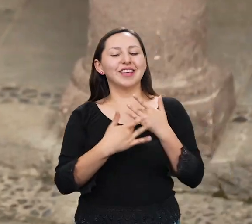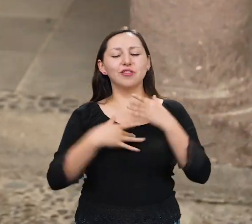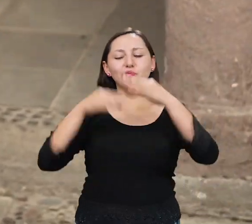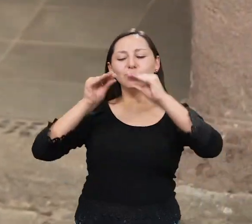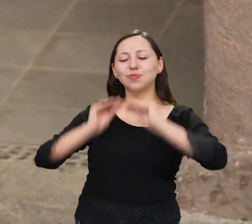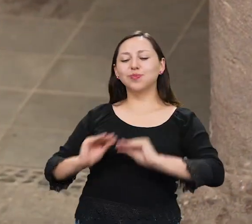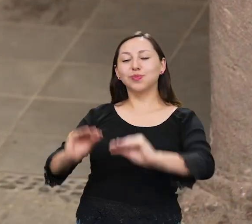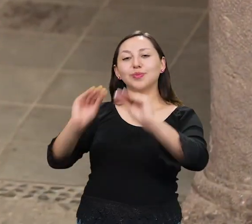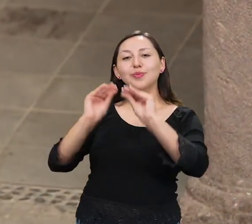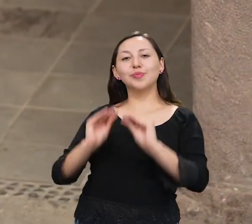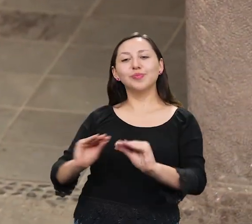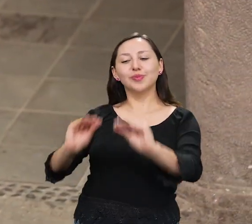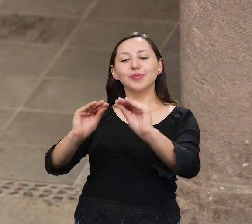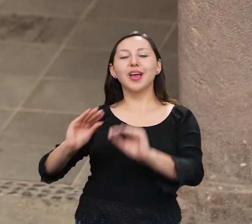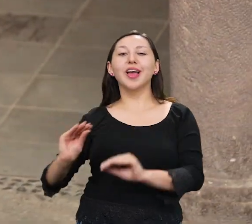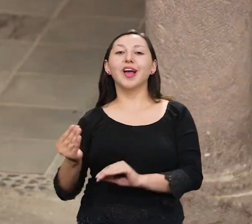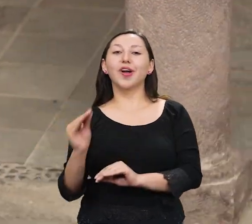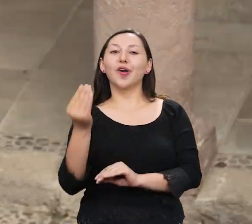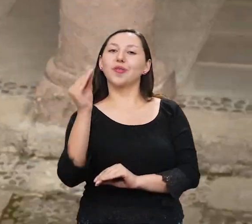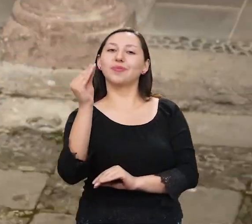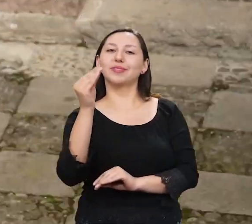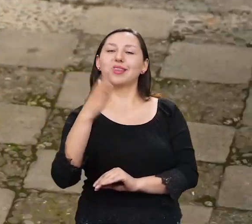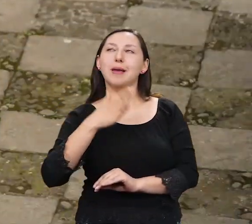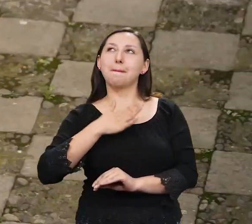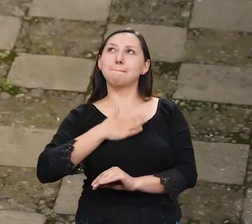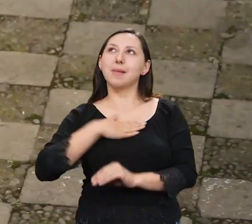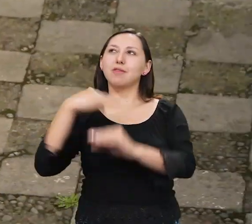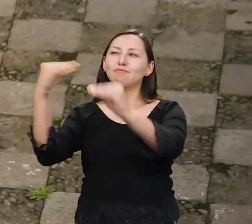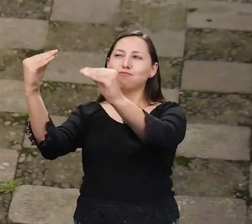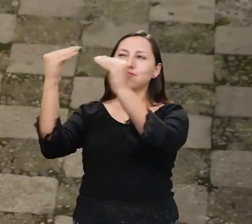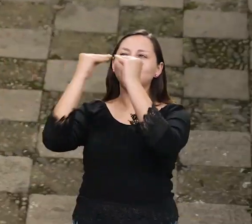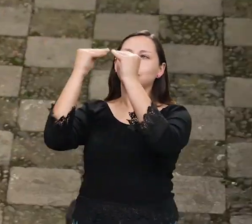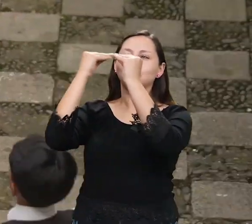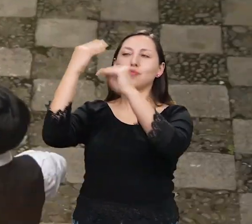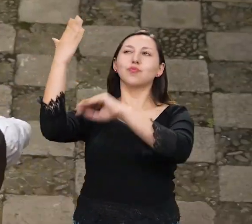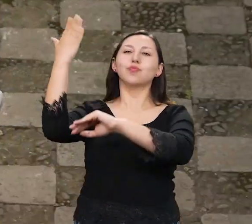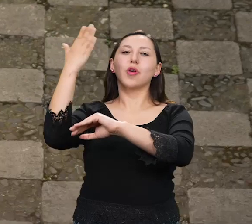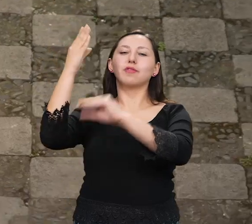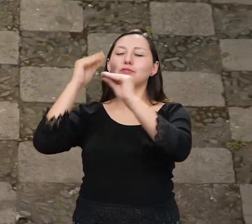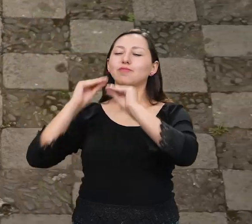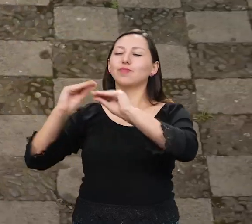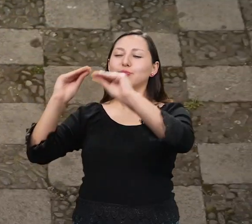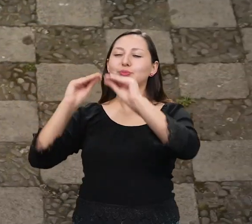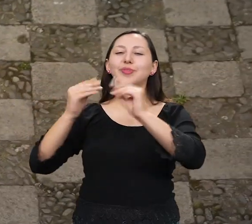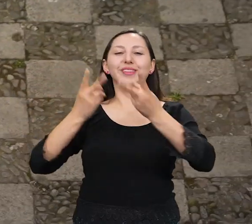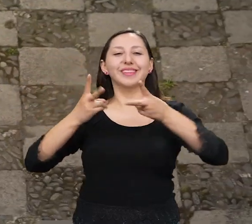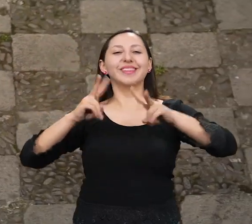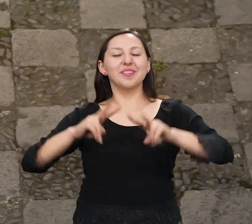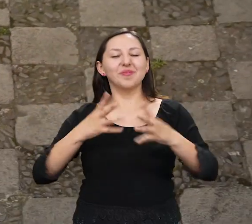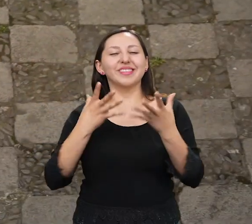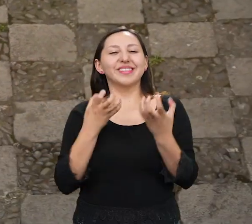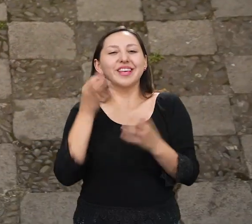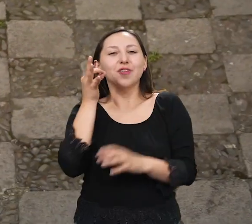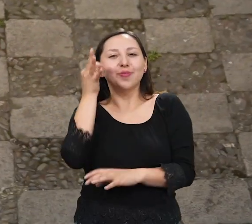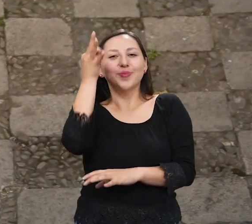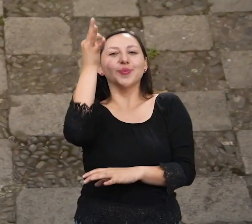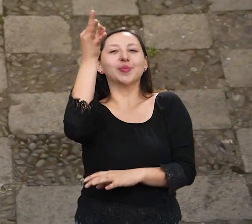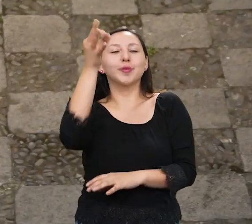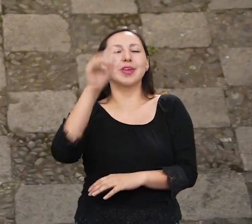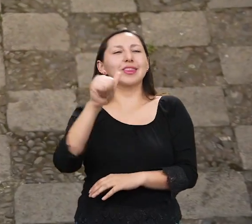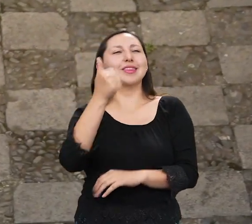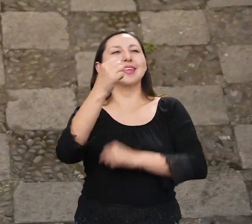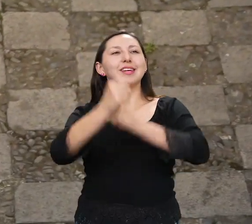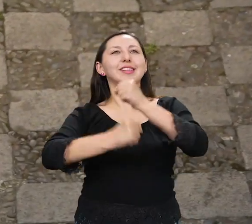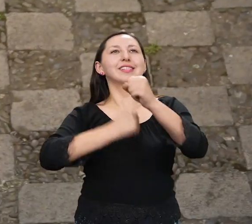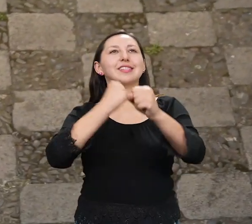a bailar puedo ser el reflejo de los que mis profesores me enseñaron y quiero ser tan buenos como ellos. Yo en 10